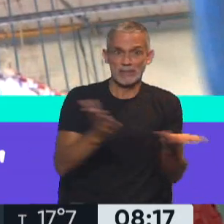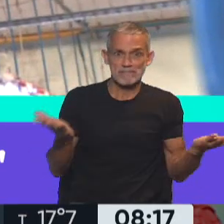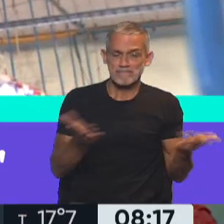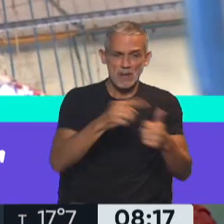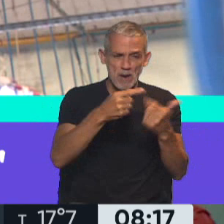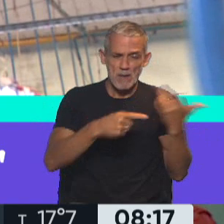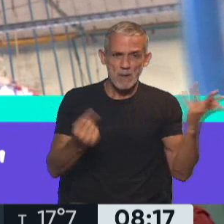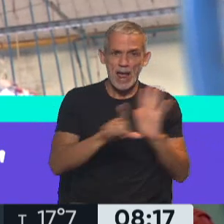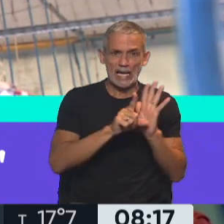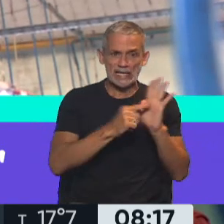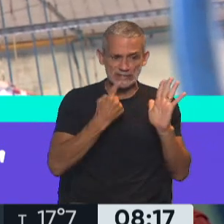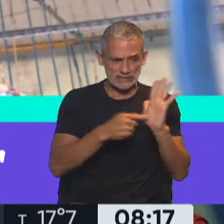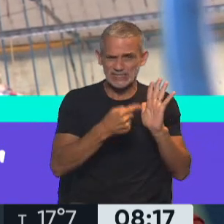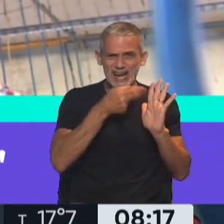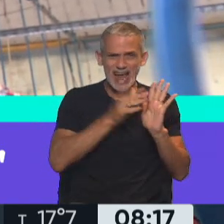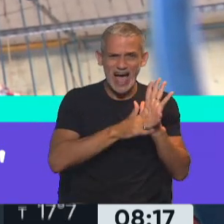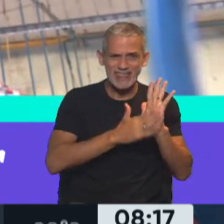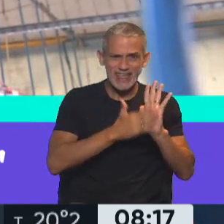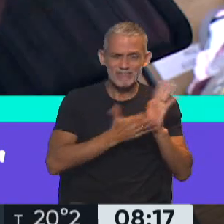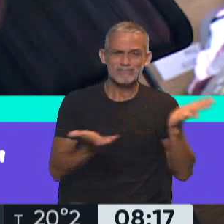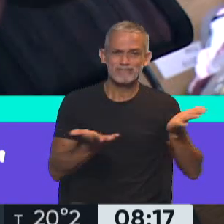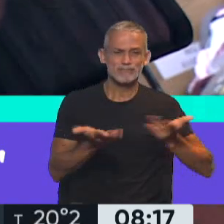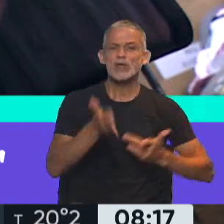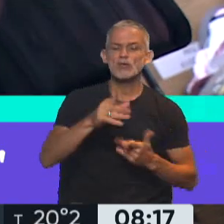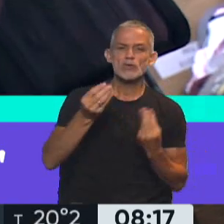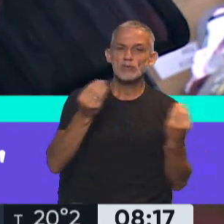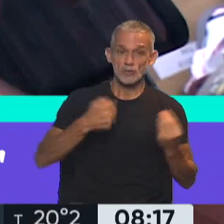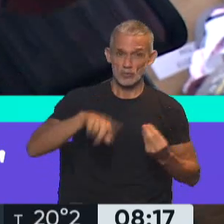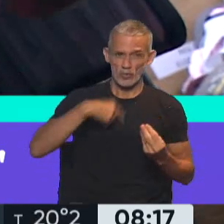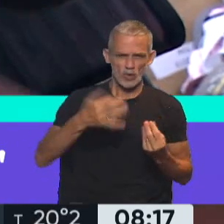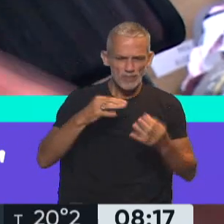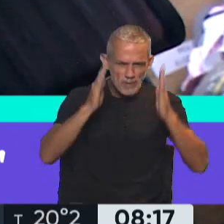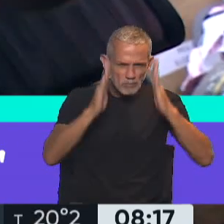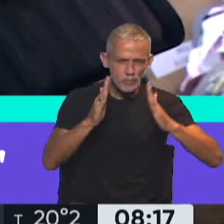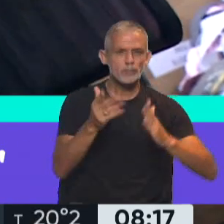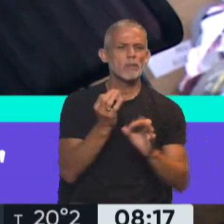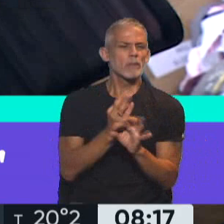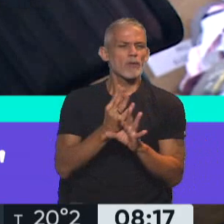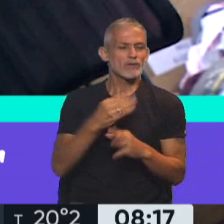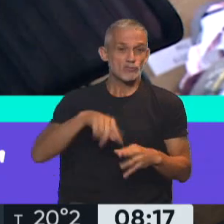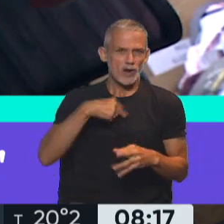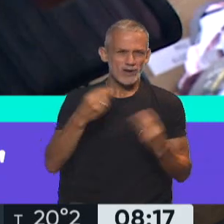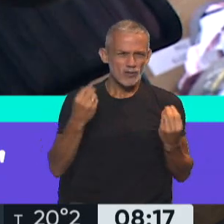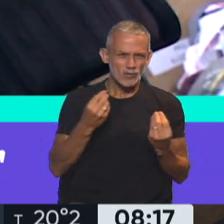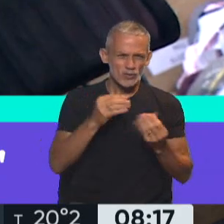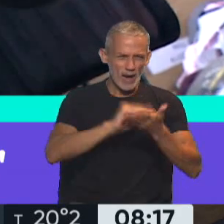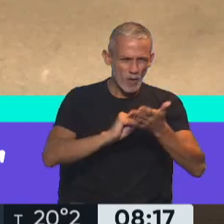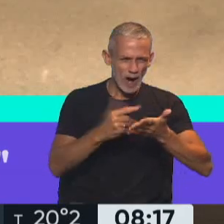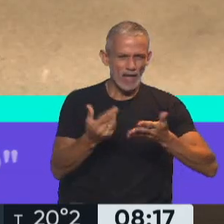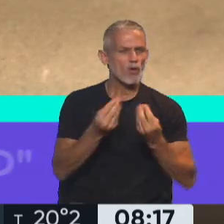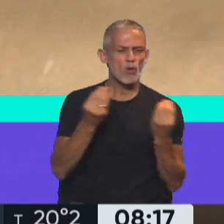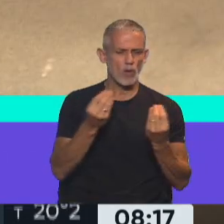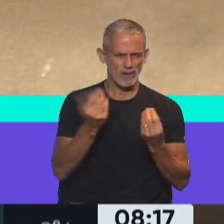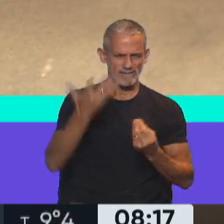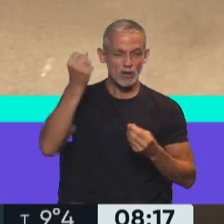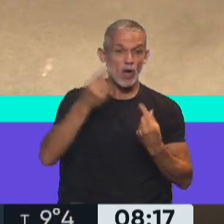Tenés un vacío legal que tenés que contemplar. Entonces, lo que hay que trabajar, como especialista estamos trabajando en la materia, es